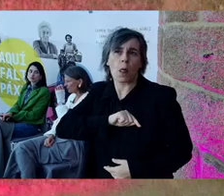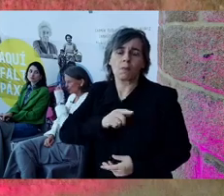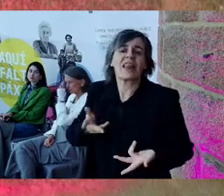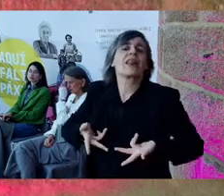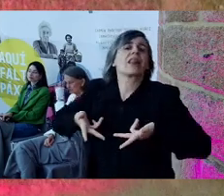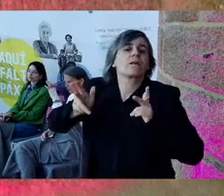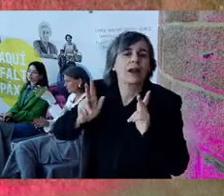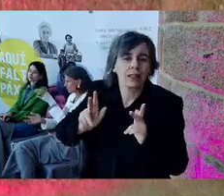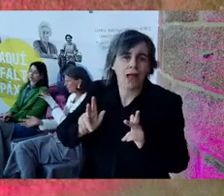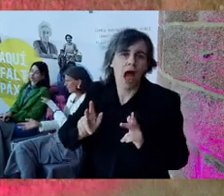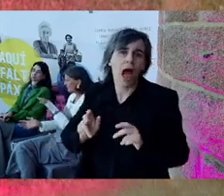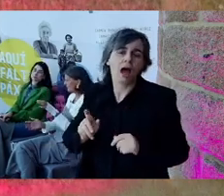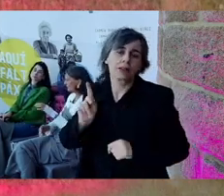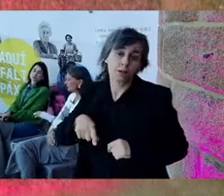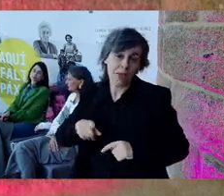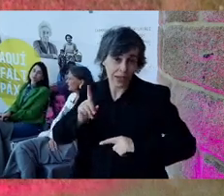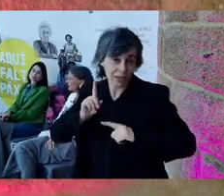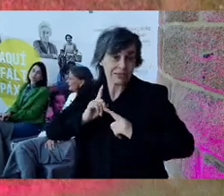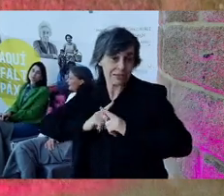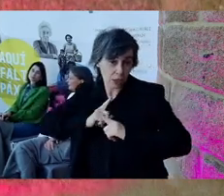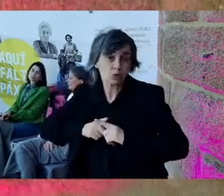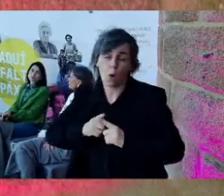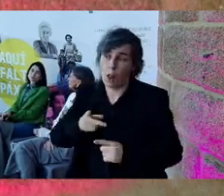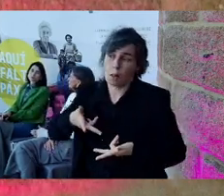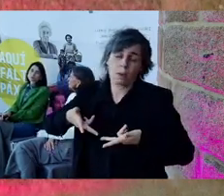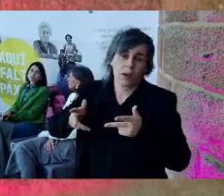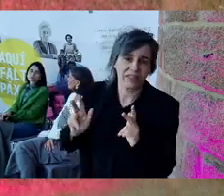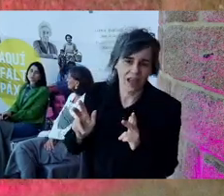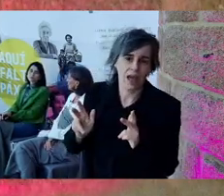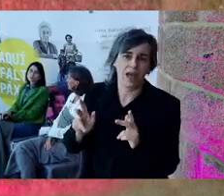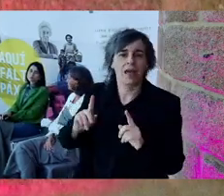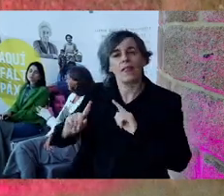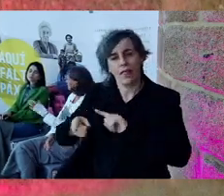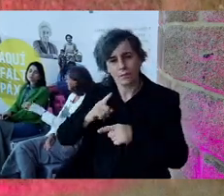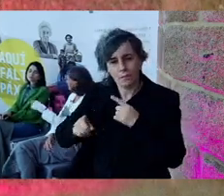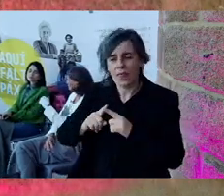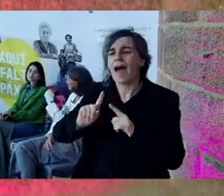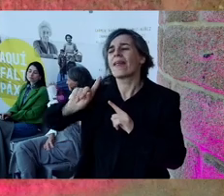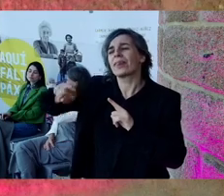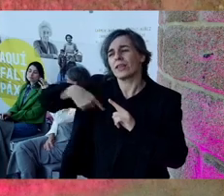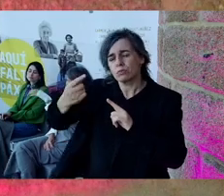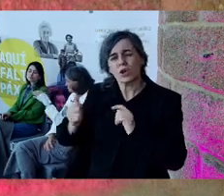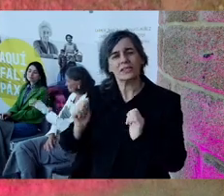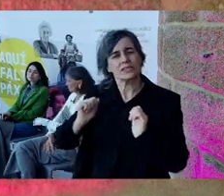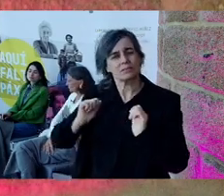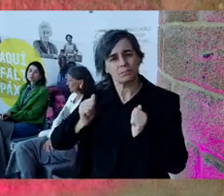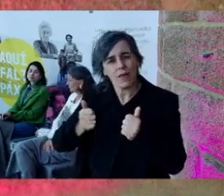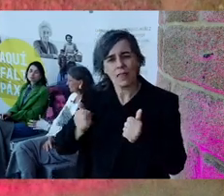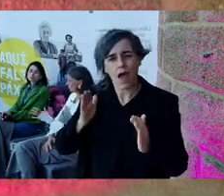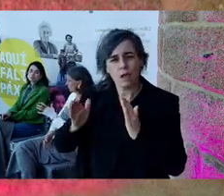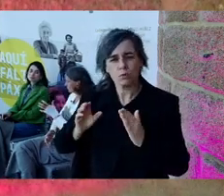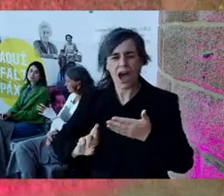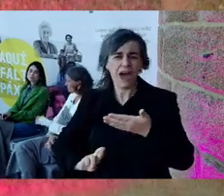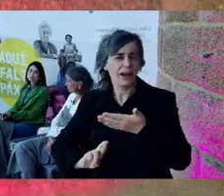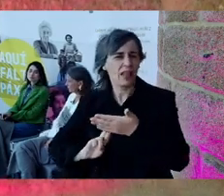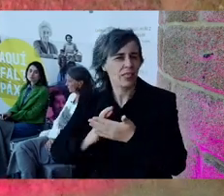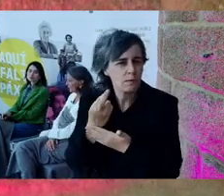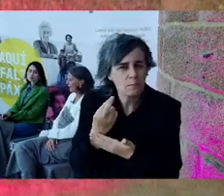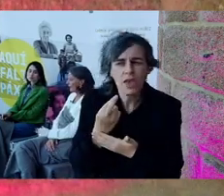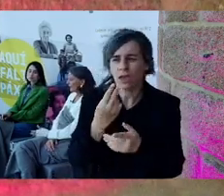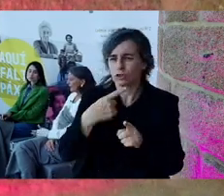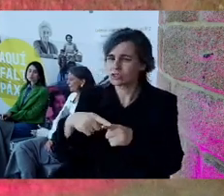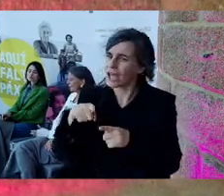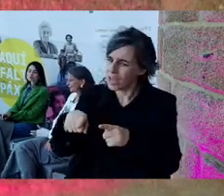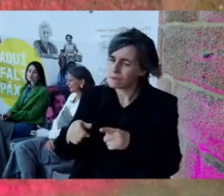libertad moral y sexual, sobre todo en la Alta Edad Media, aunque aquí ya estamos en la Media Edad Media, de lo que fue luego el Renacimiento, digamos, el siglo XVIII,